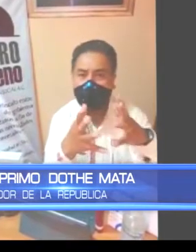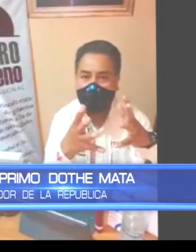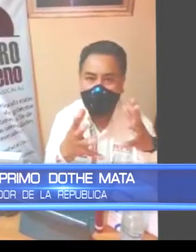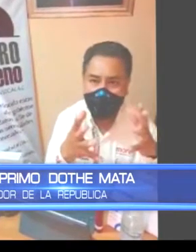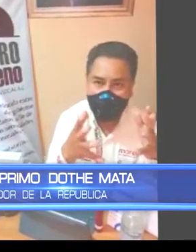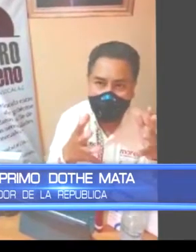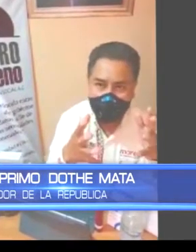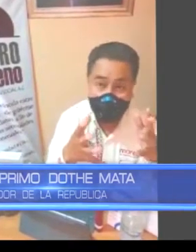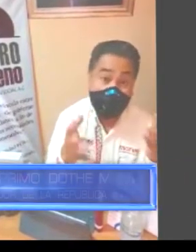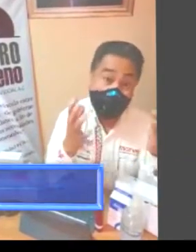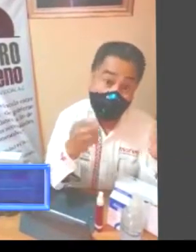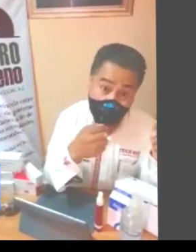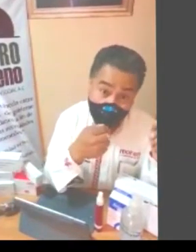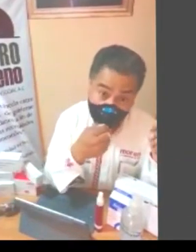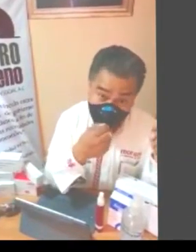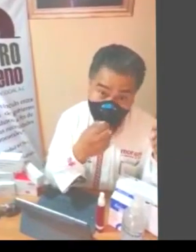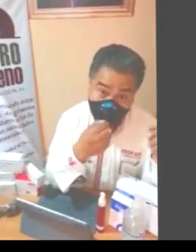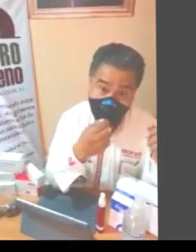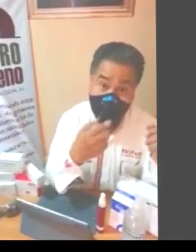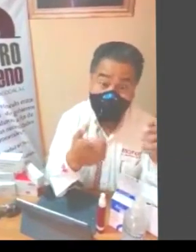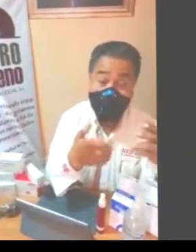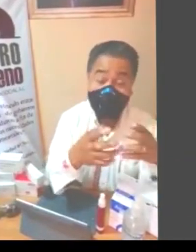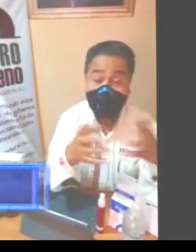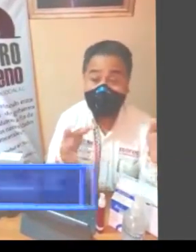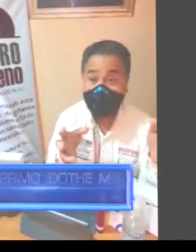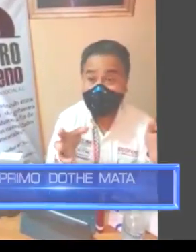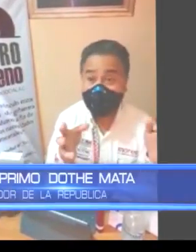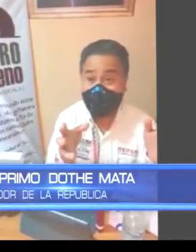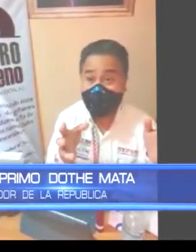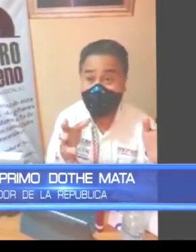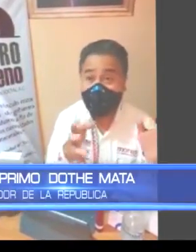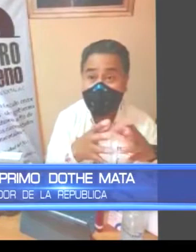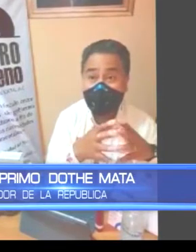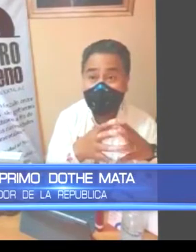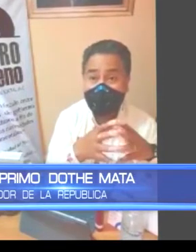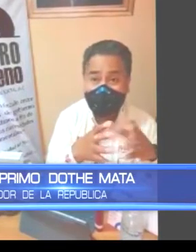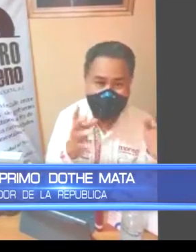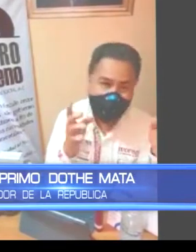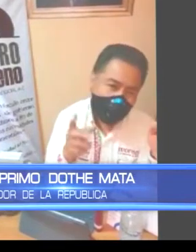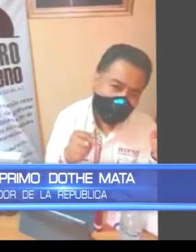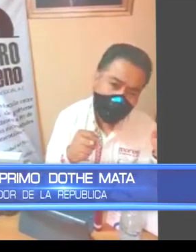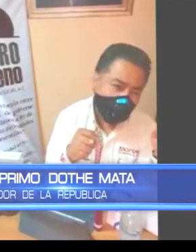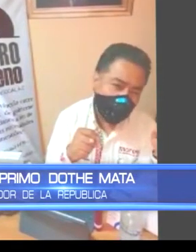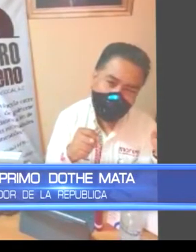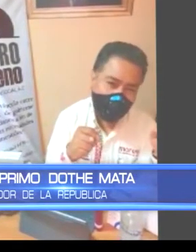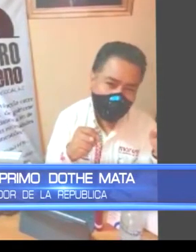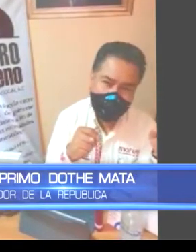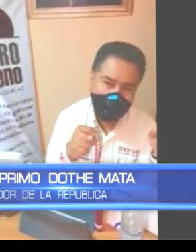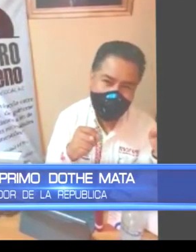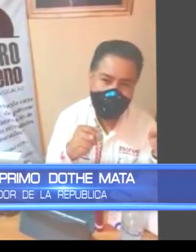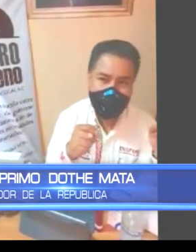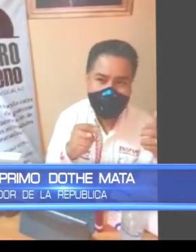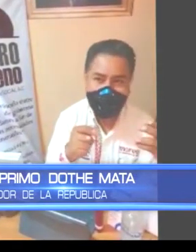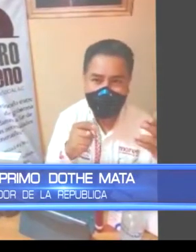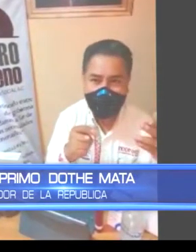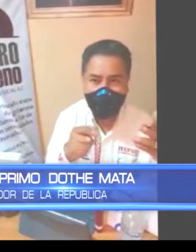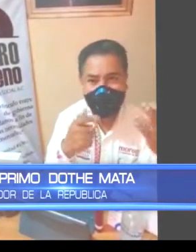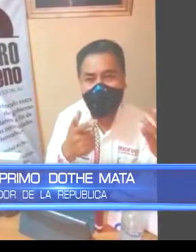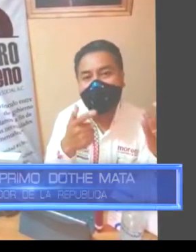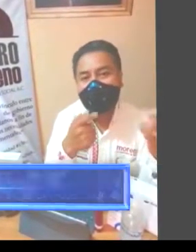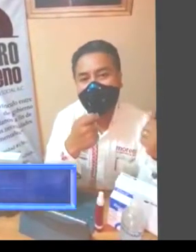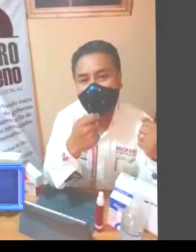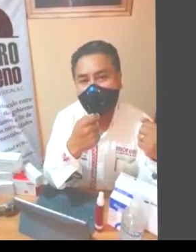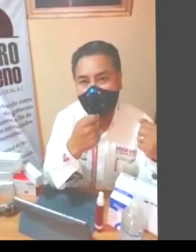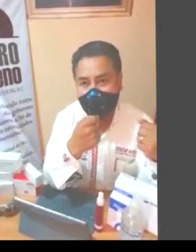lavado continuo de manos, cuidado máximo con cada objeto que podamos tocar en común. Y aún así nunca estaremos exentos al 100%